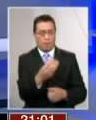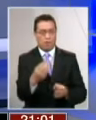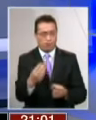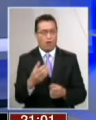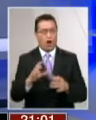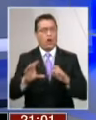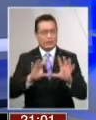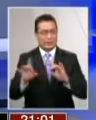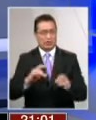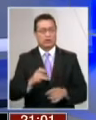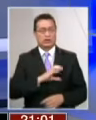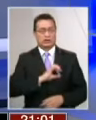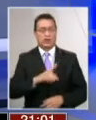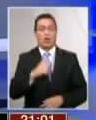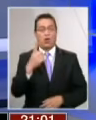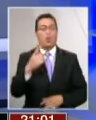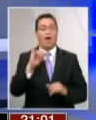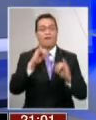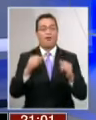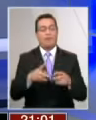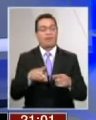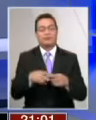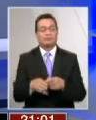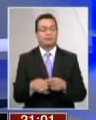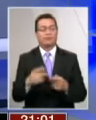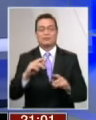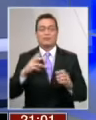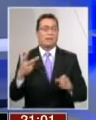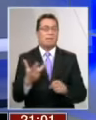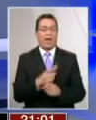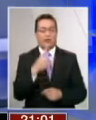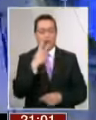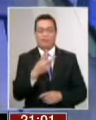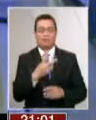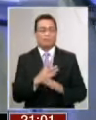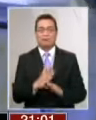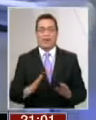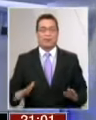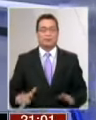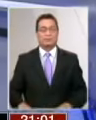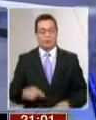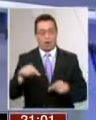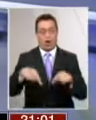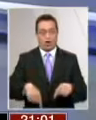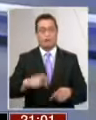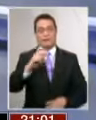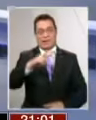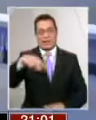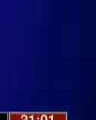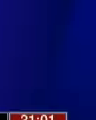la selección termine de una forma que nadie habría previsto. Hoy, en CNN Prime.